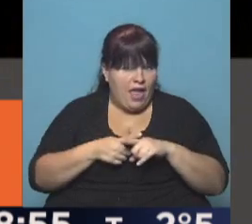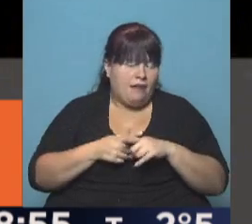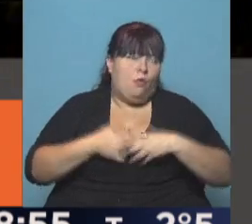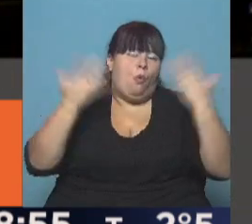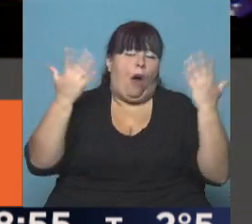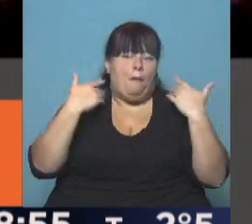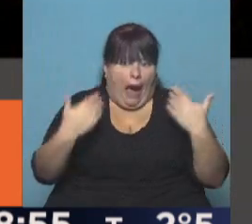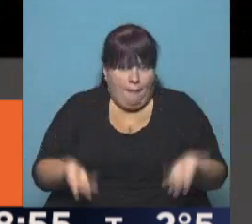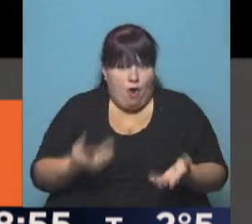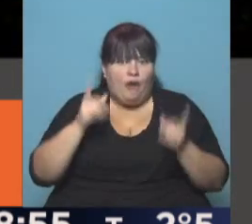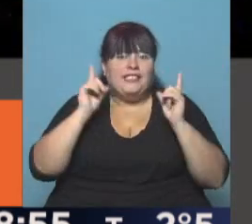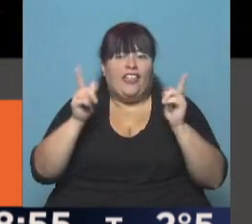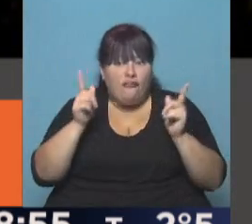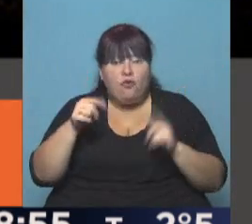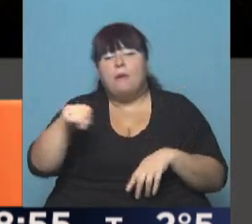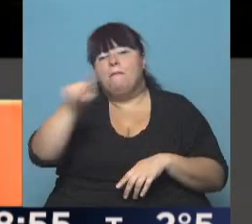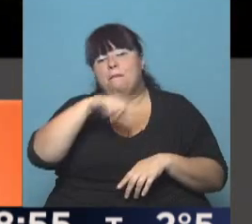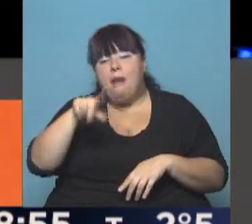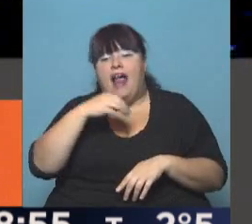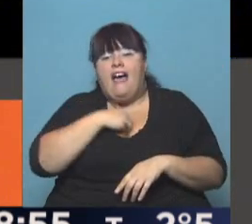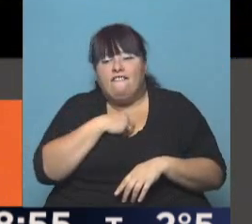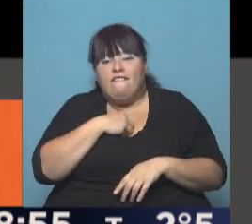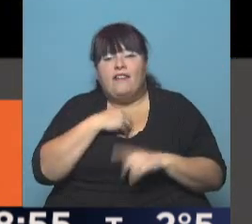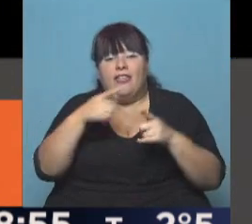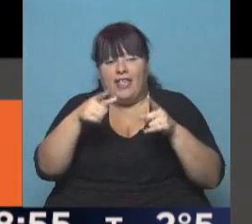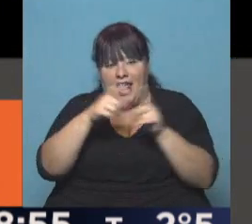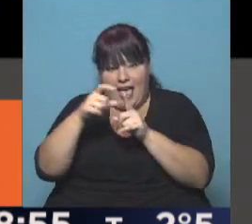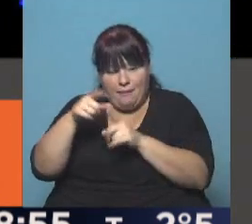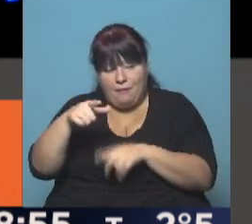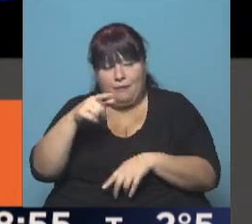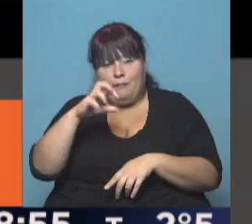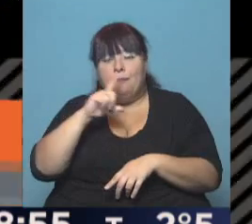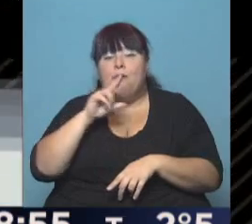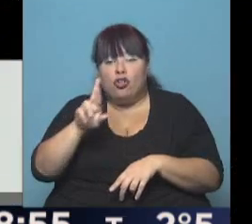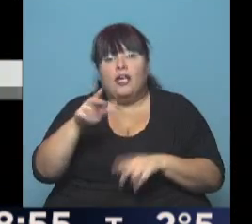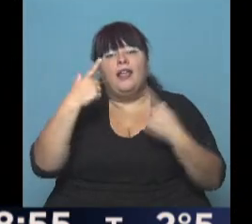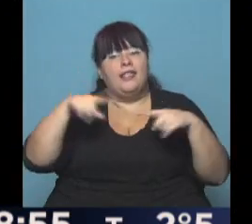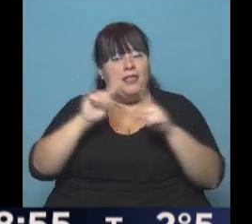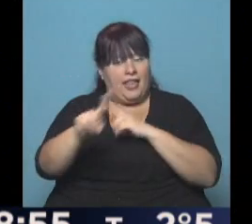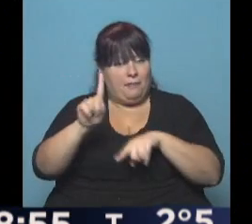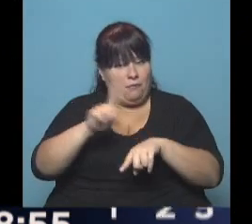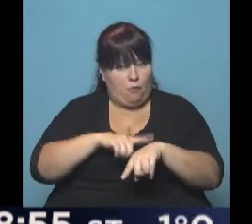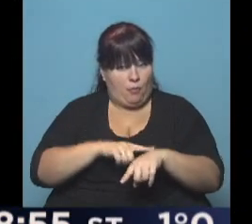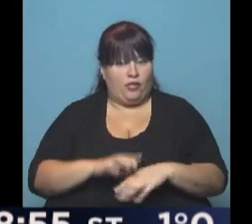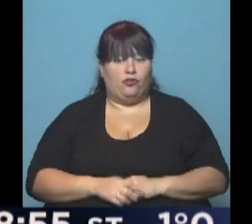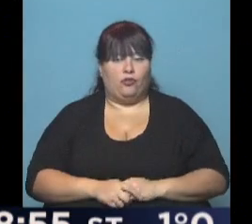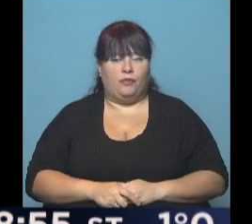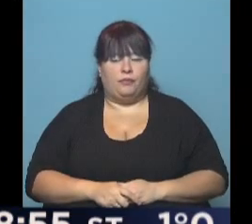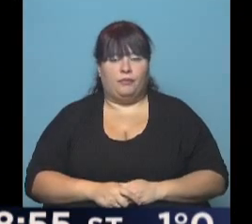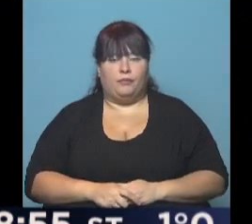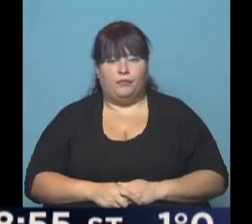gran posibilidad de disfrutar para aquellos amantes de la saga de Harry Potter con orquesta en vivo.